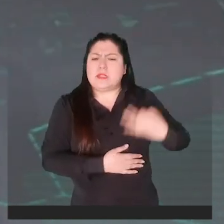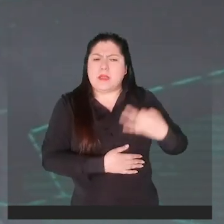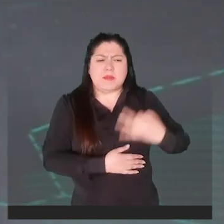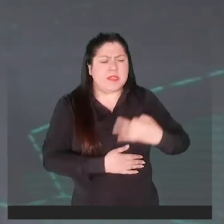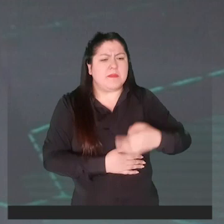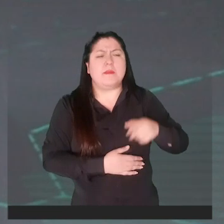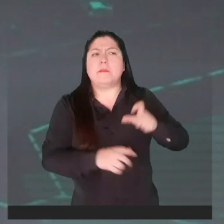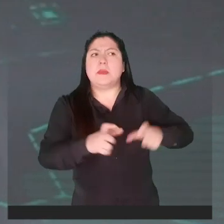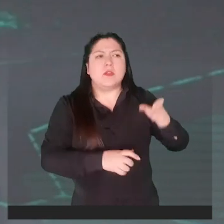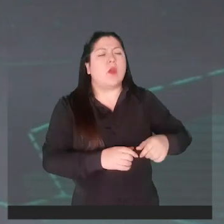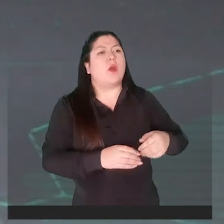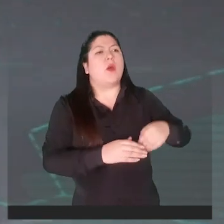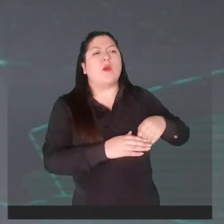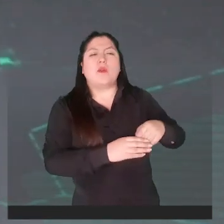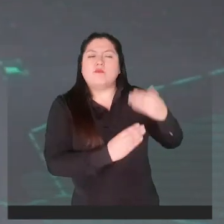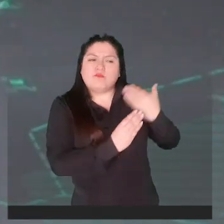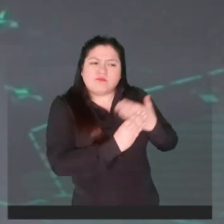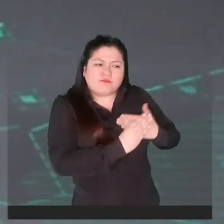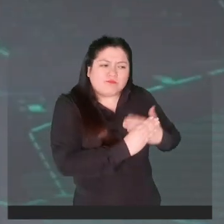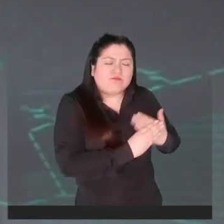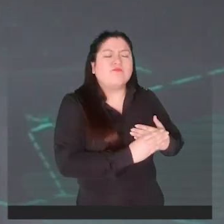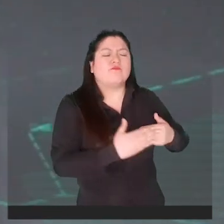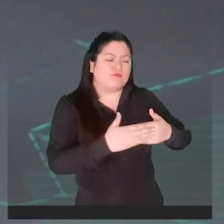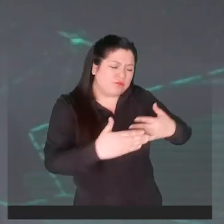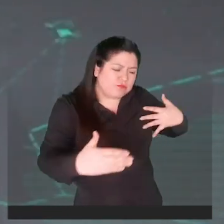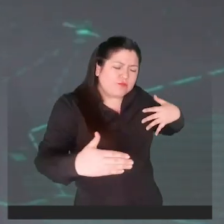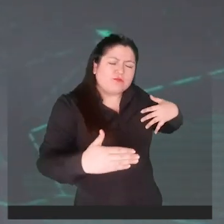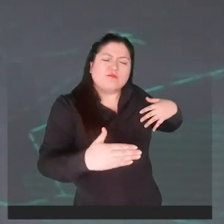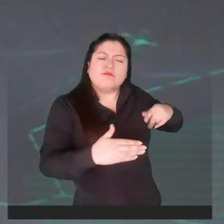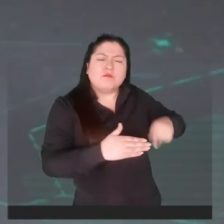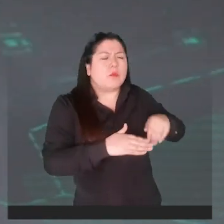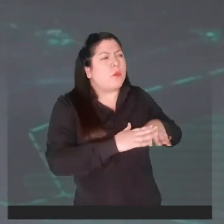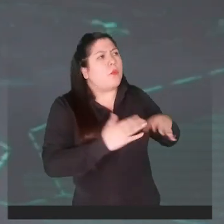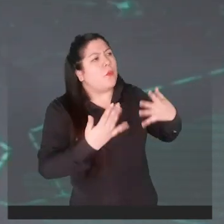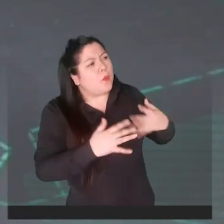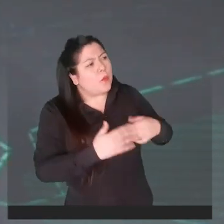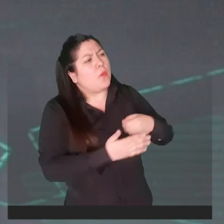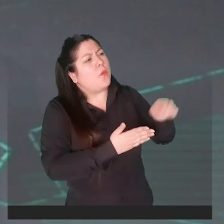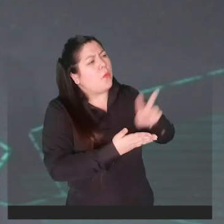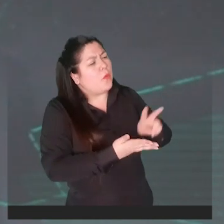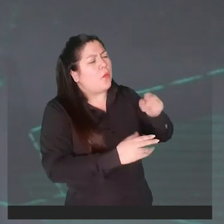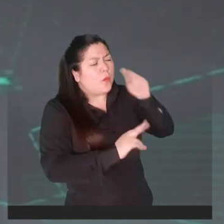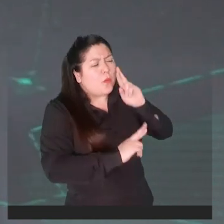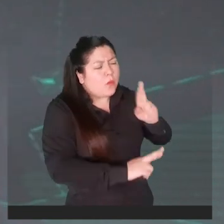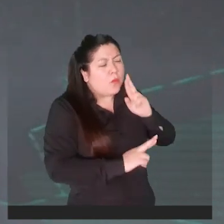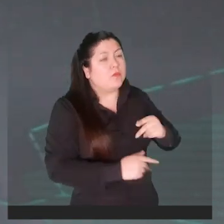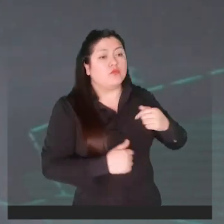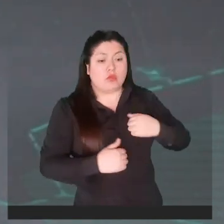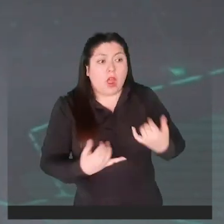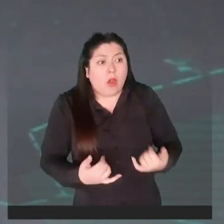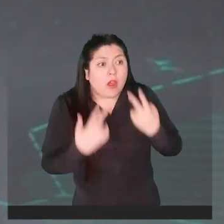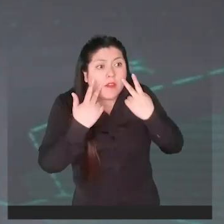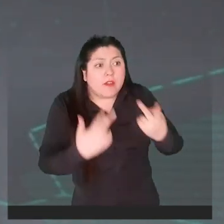en el Archivo Nacional de Identificación, quienes están mejorando los servicios de registro civil. Hoy debo reconocerlo, señor registrador, hay un